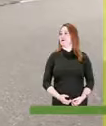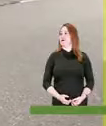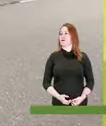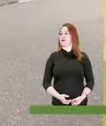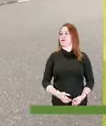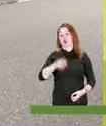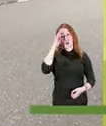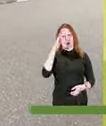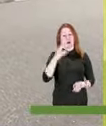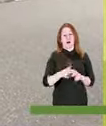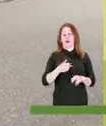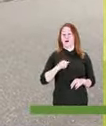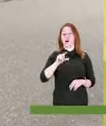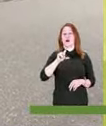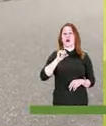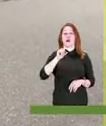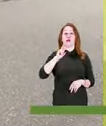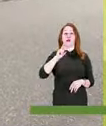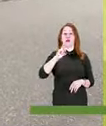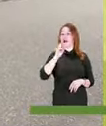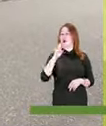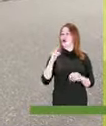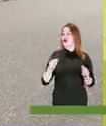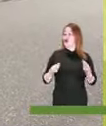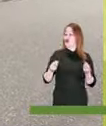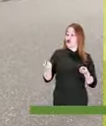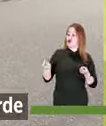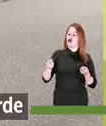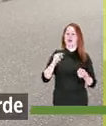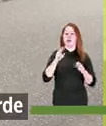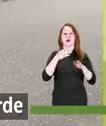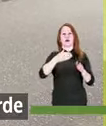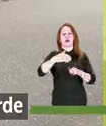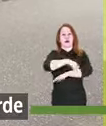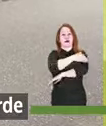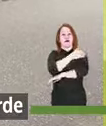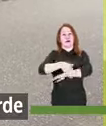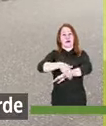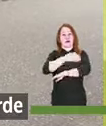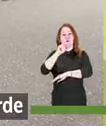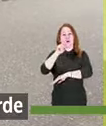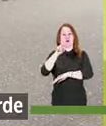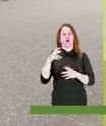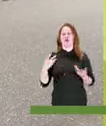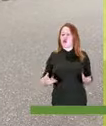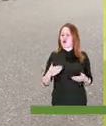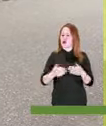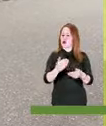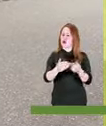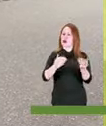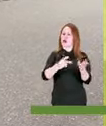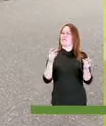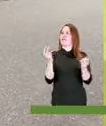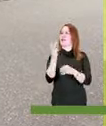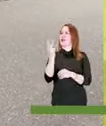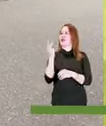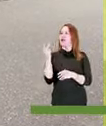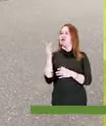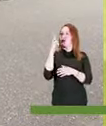Hola, soy Álvaro José Mosquera, he residido aquí cerca a la séptima y me gustaría saber cómo van avanzando las obras del Corredor Verde que nos han prometido.